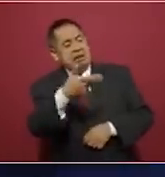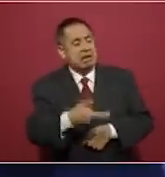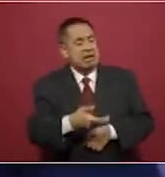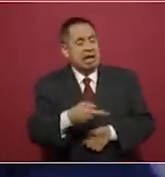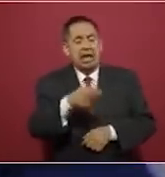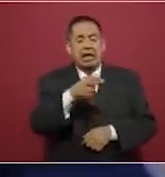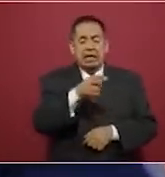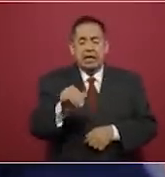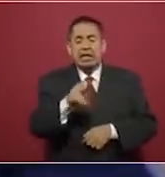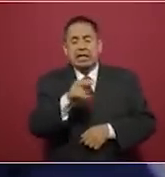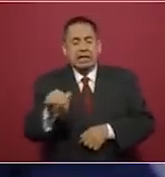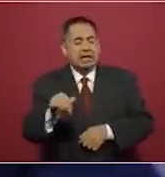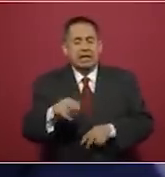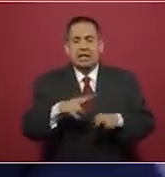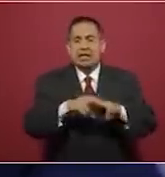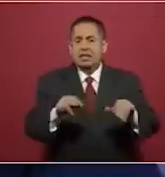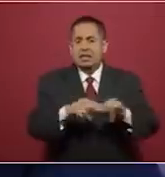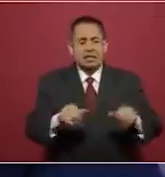llamándoles ninis